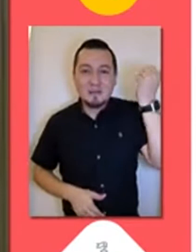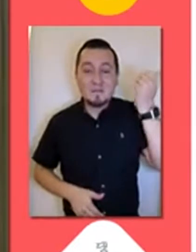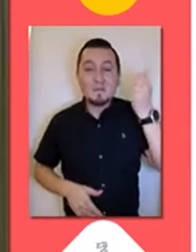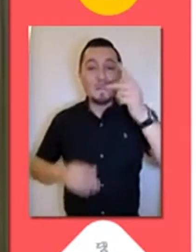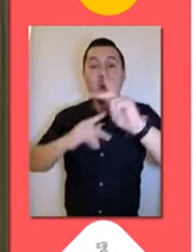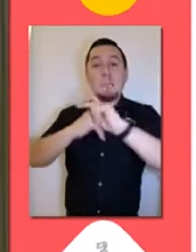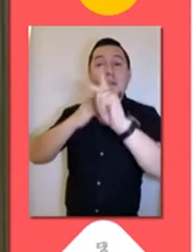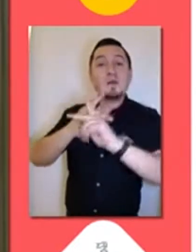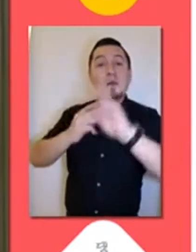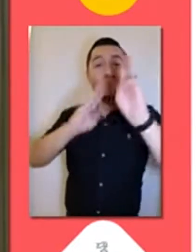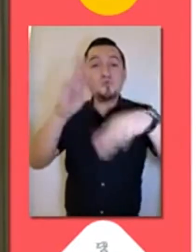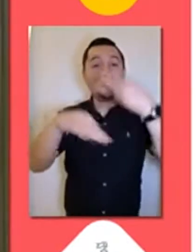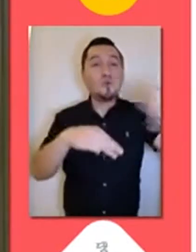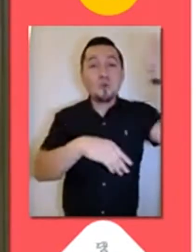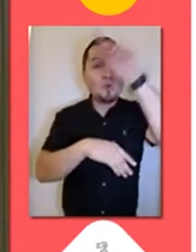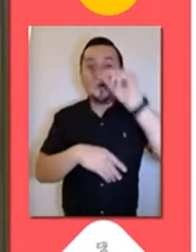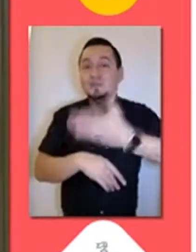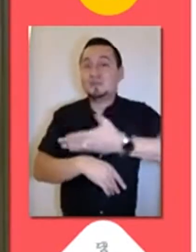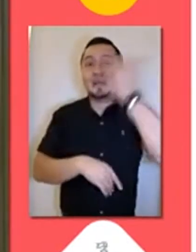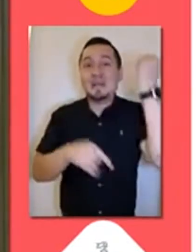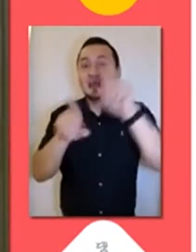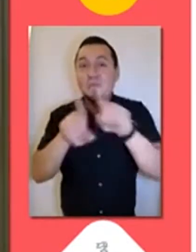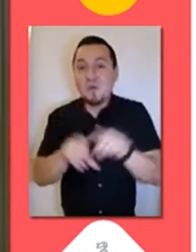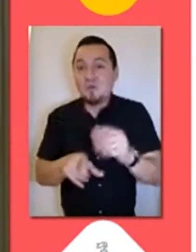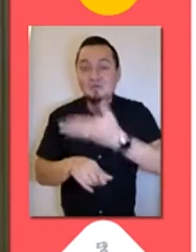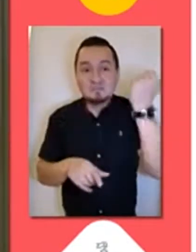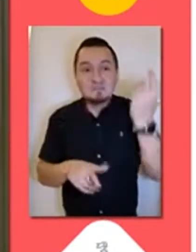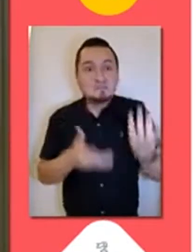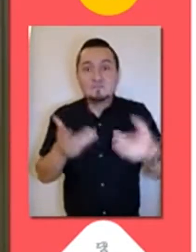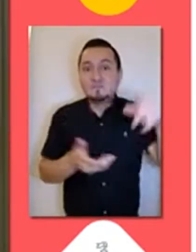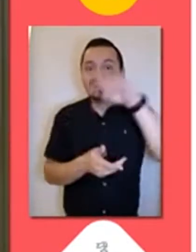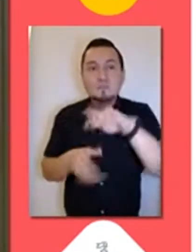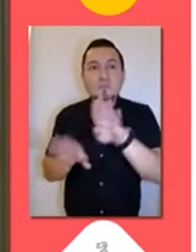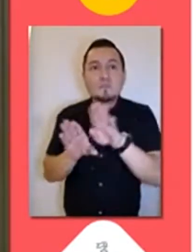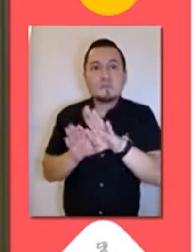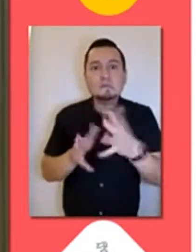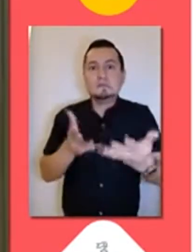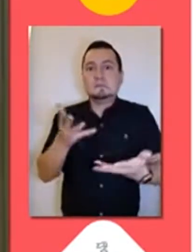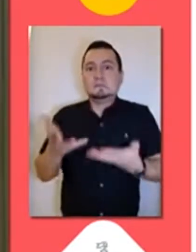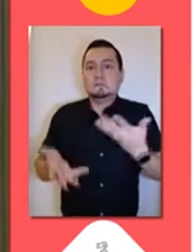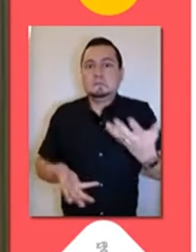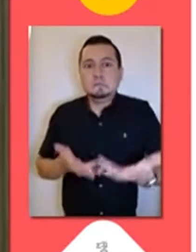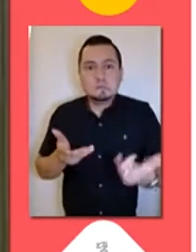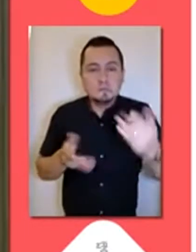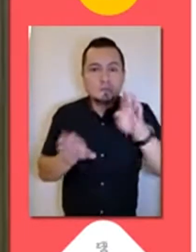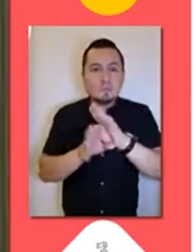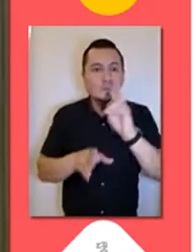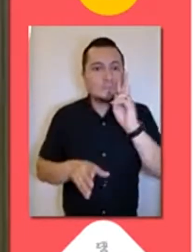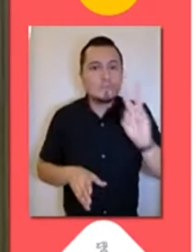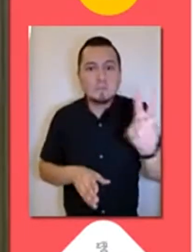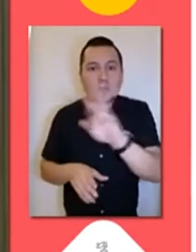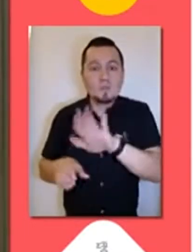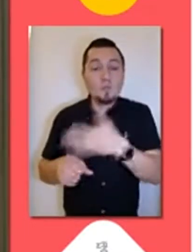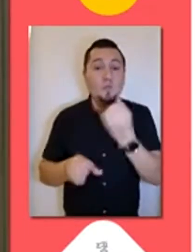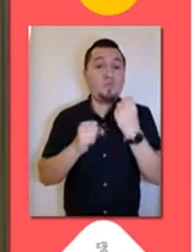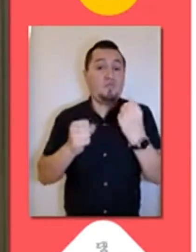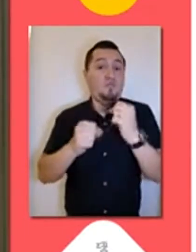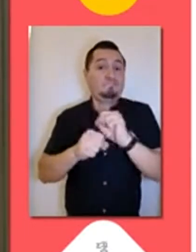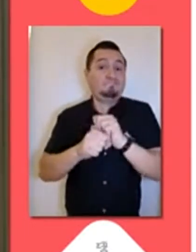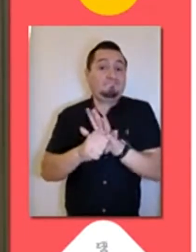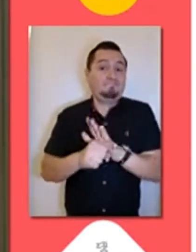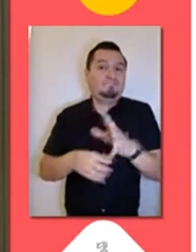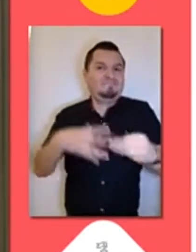ningún país del mundo. Es decir, estamos en un escenario en el que tenemos que ir evaluando en el camino y presentaremos en los próximos días